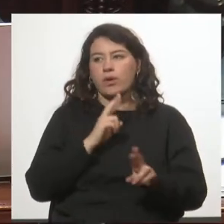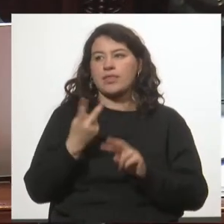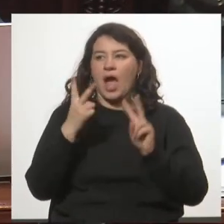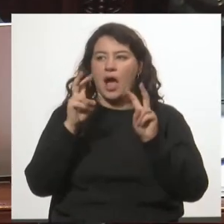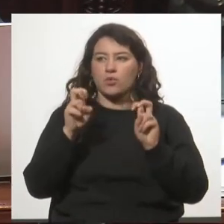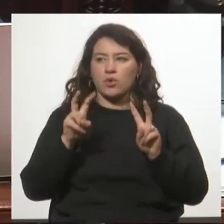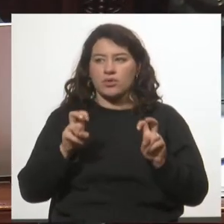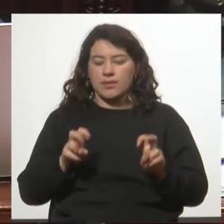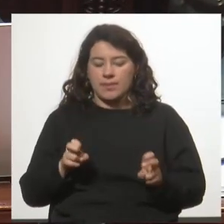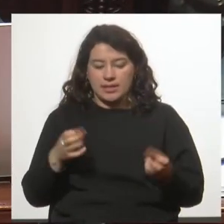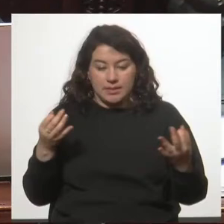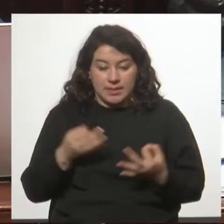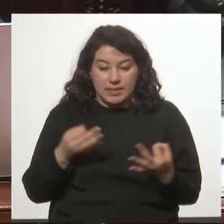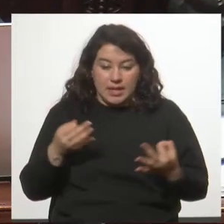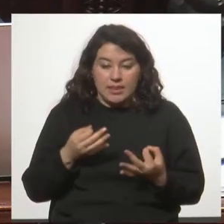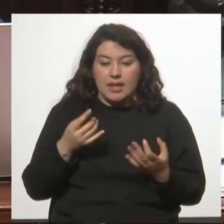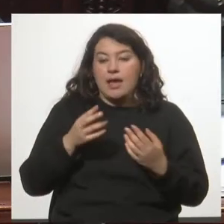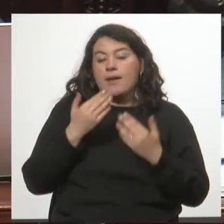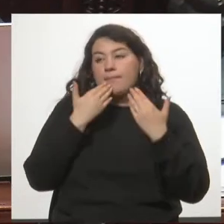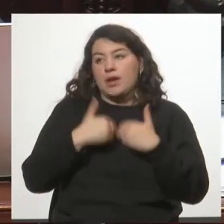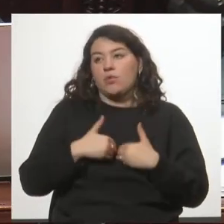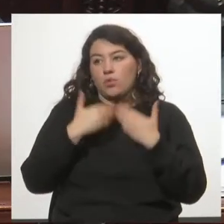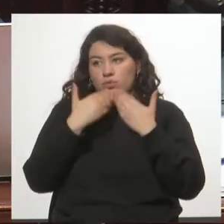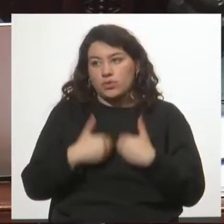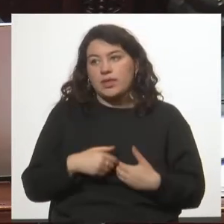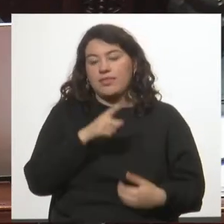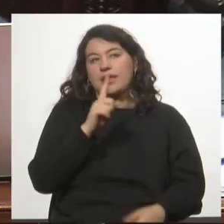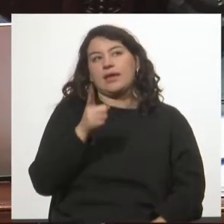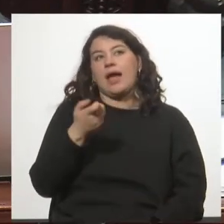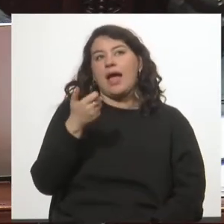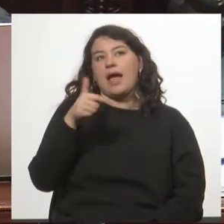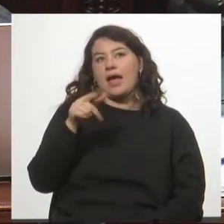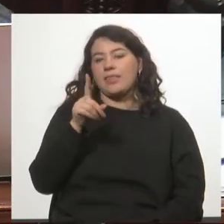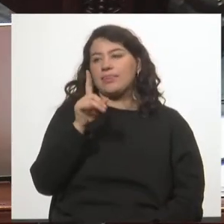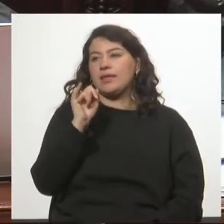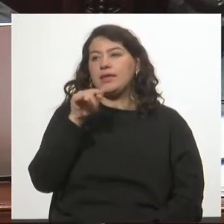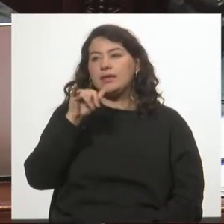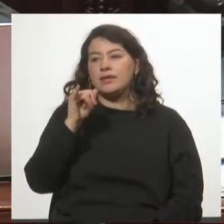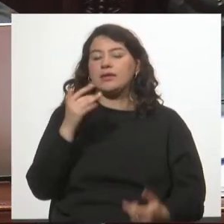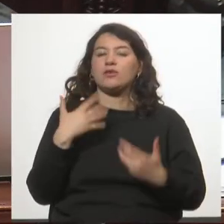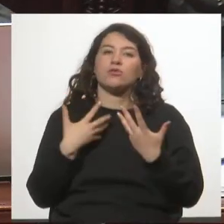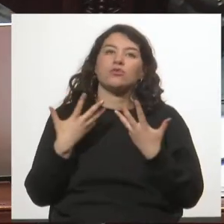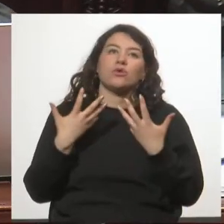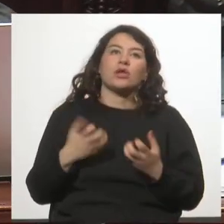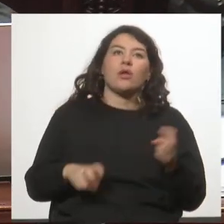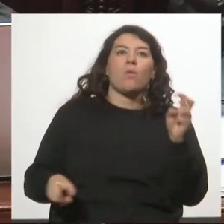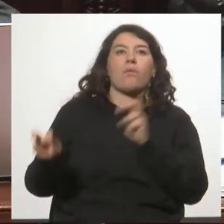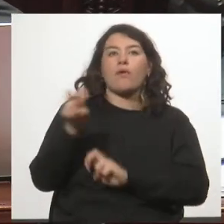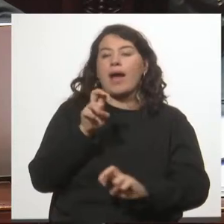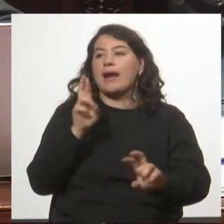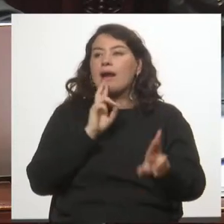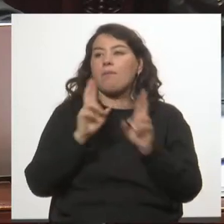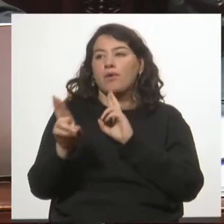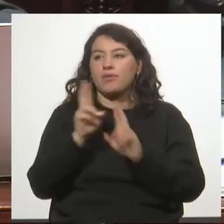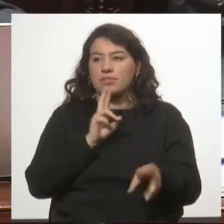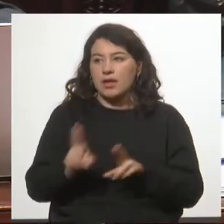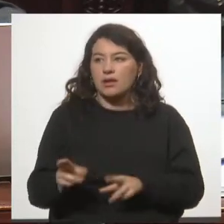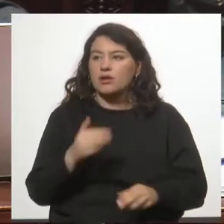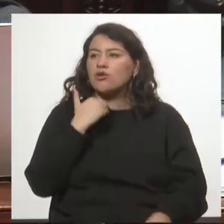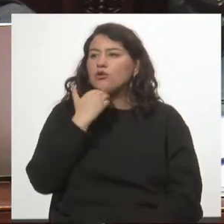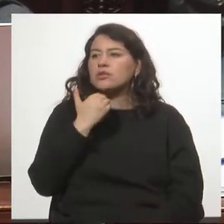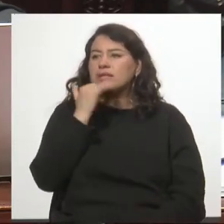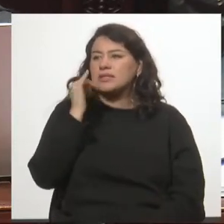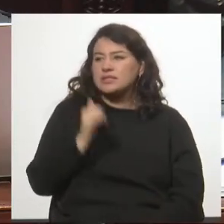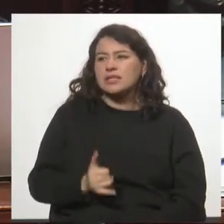específicos de las interrogantes del señor senador andean y que trataré de contestar no sé si más